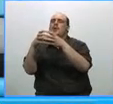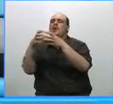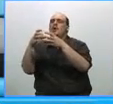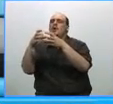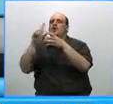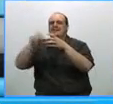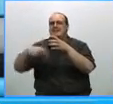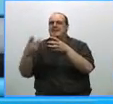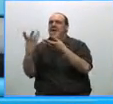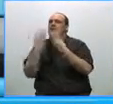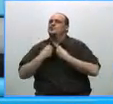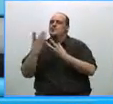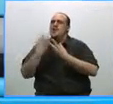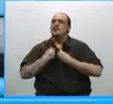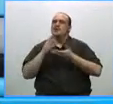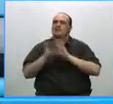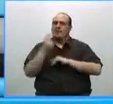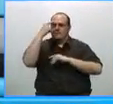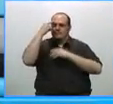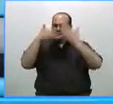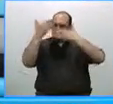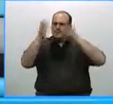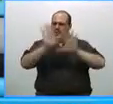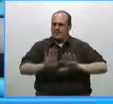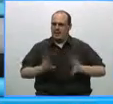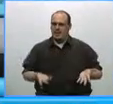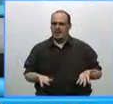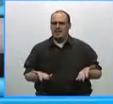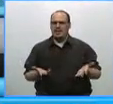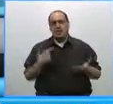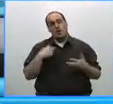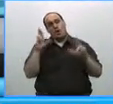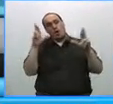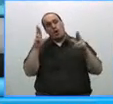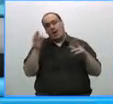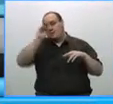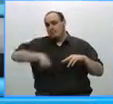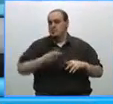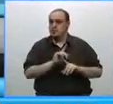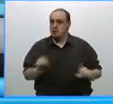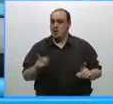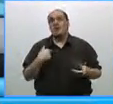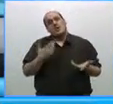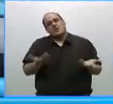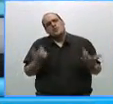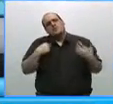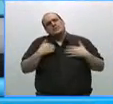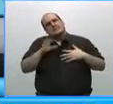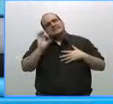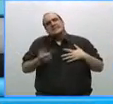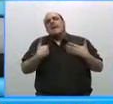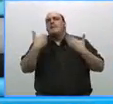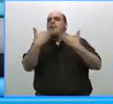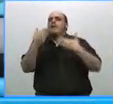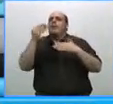puesto su buena voluntad para que eso no vuelva a suceder así bueno esperemos que no suceda y bueno de todos modos uno lleva preparado de repente es algo en lo que se puede encontrar